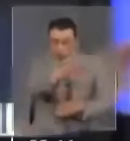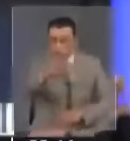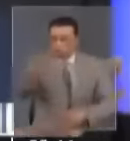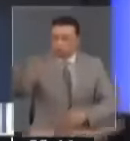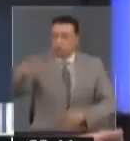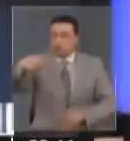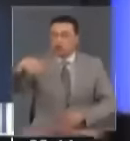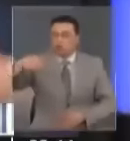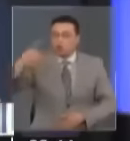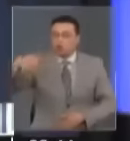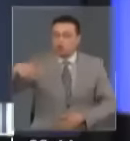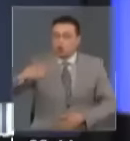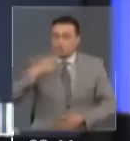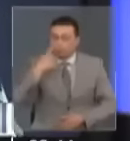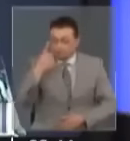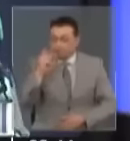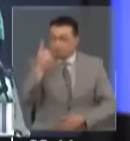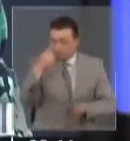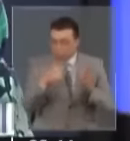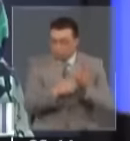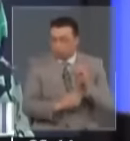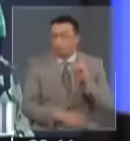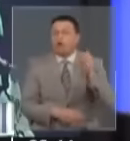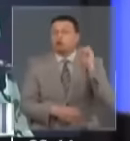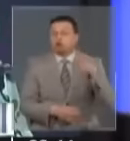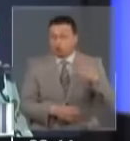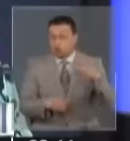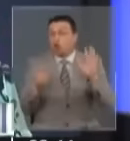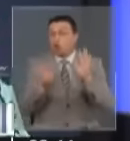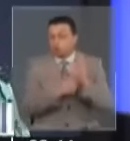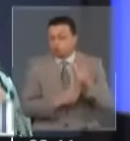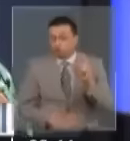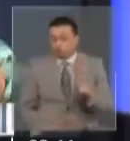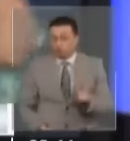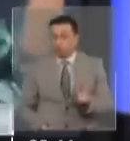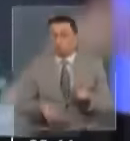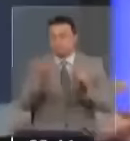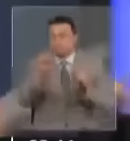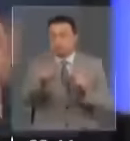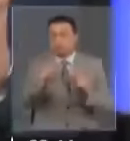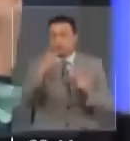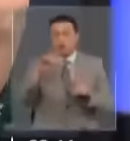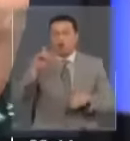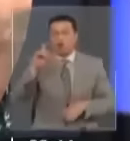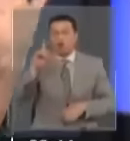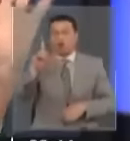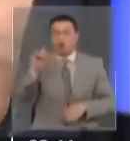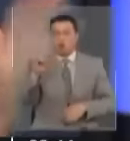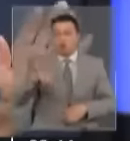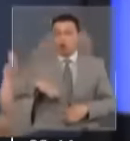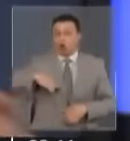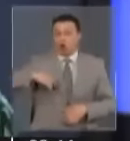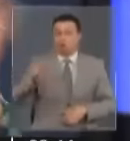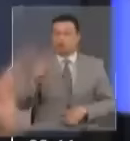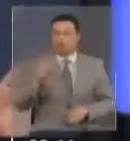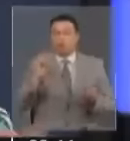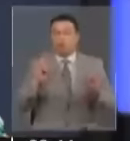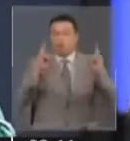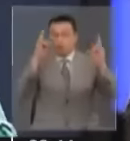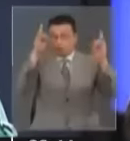creo que eso no se puede hacer. Primer punto. Segundo punto. No es una clínica de lujo, un edificio que ni siquiera cumple, de